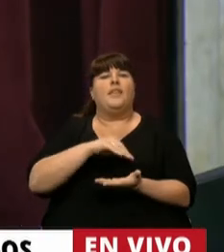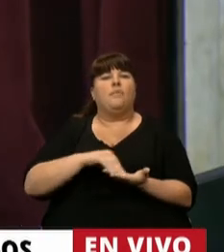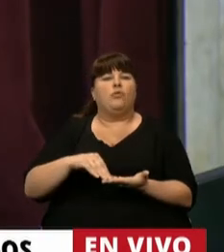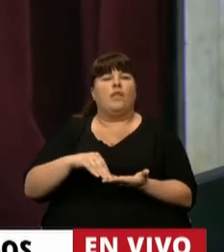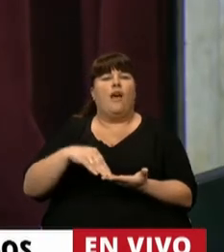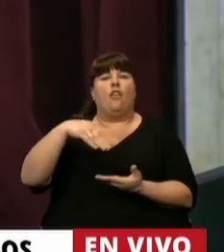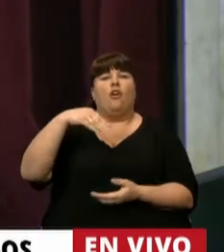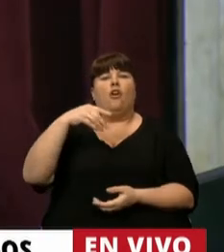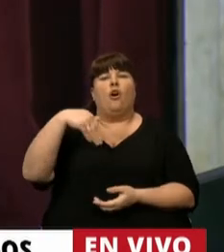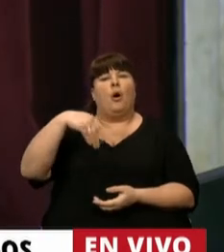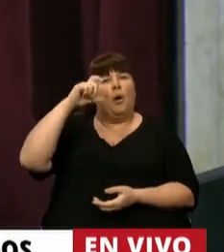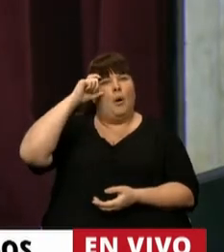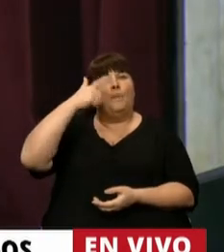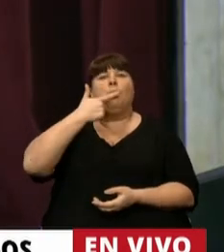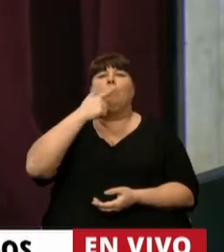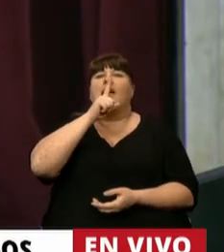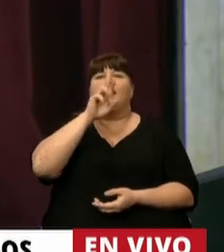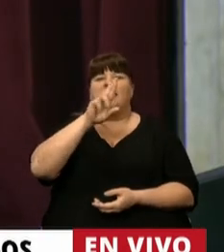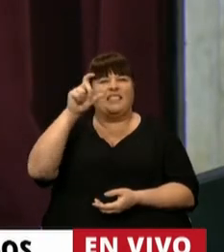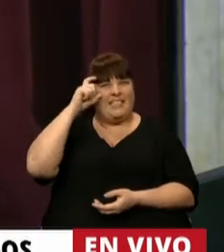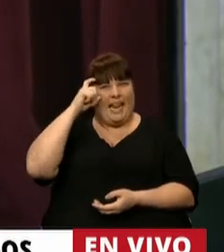Diputado Diego Matías Mestre.